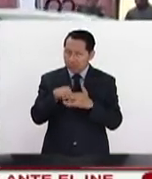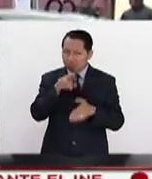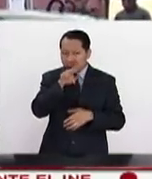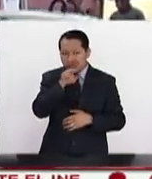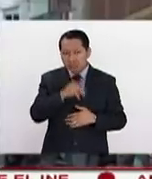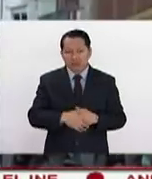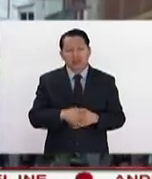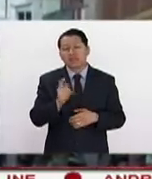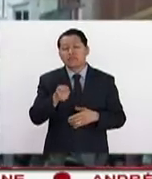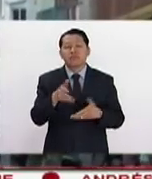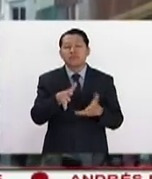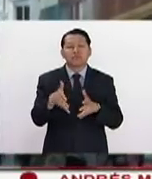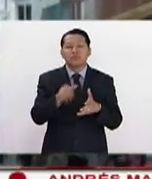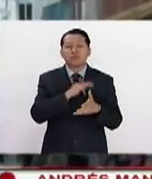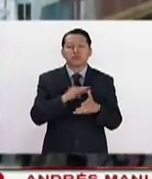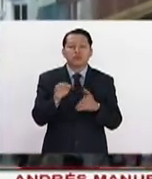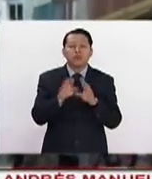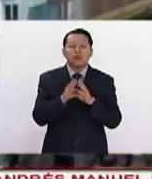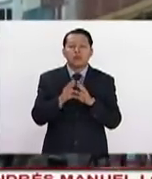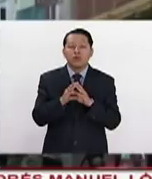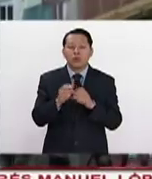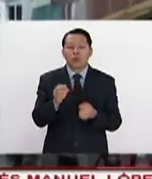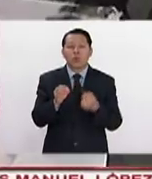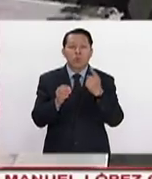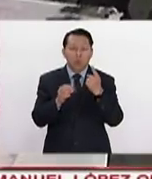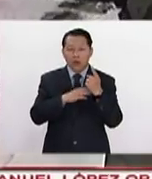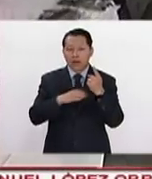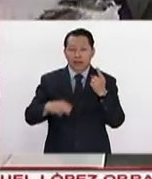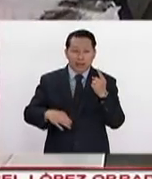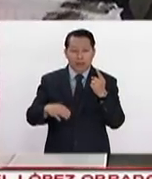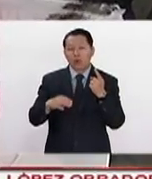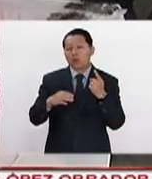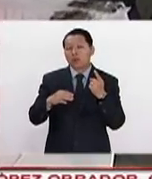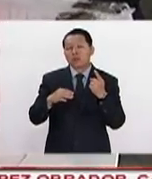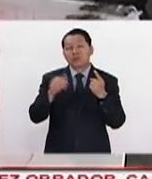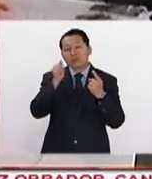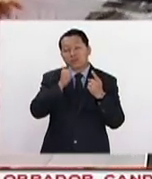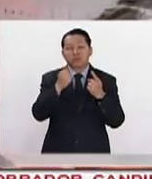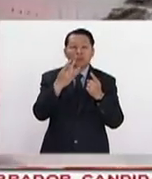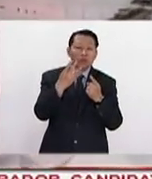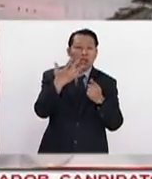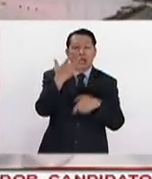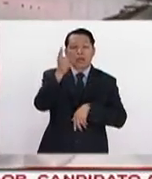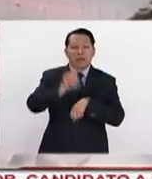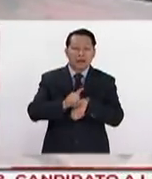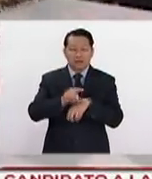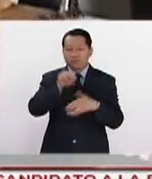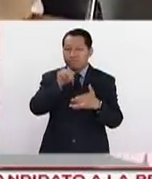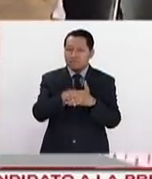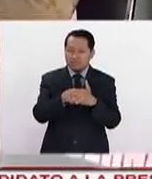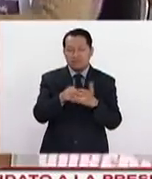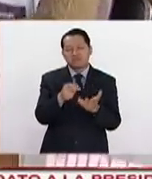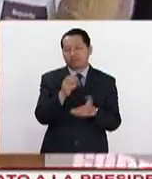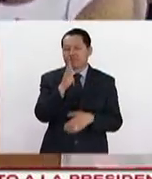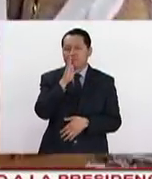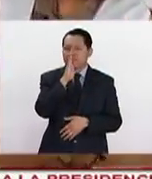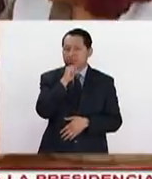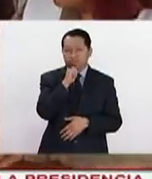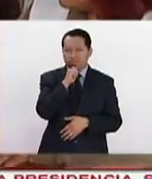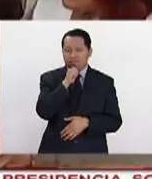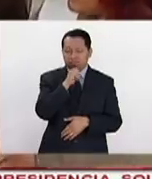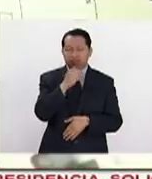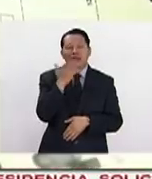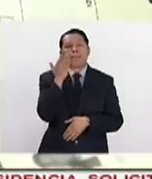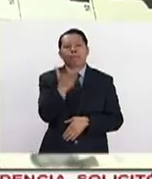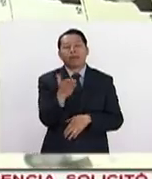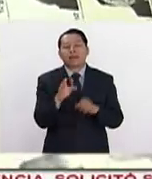se registra el asesinato de un candidato político cada 4 o 5 días y aseguró que esta situación es inaceptable por